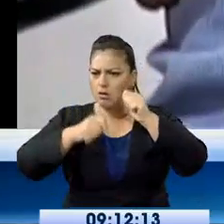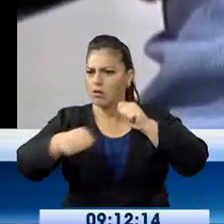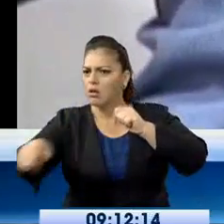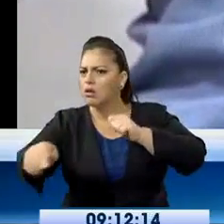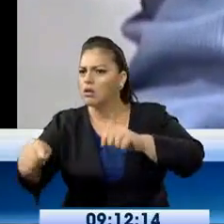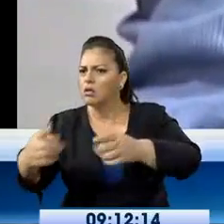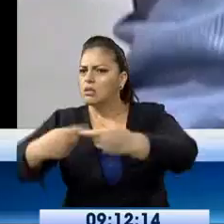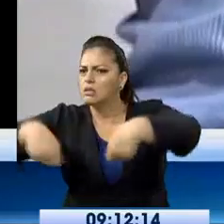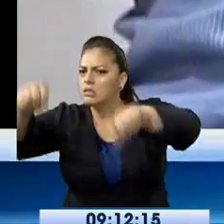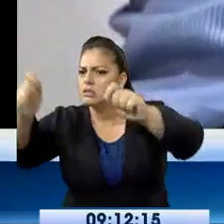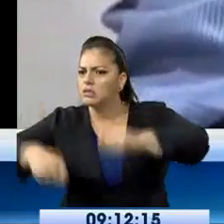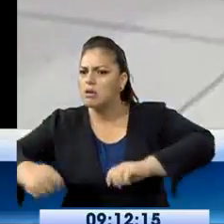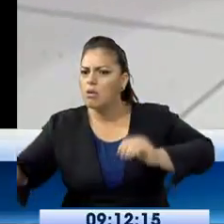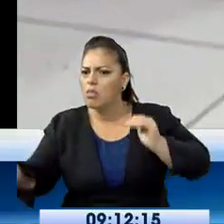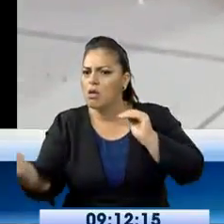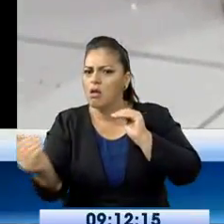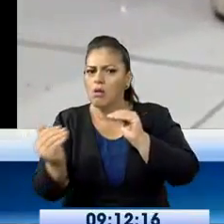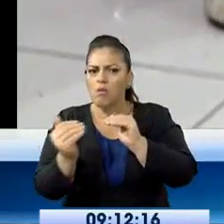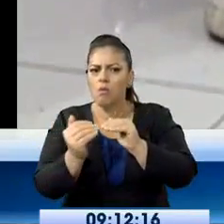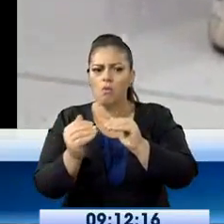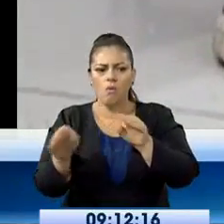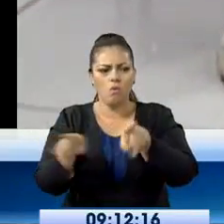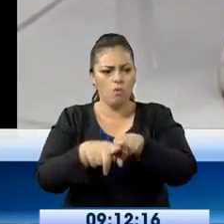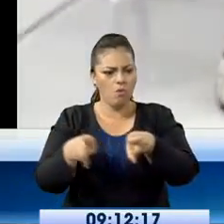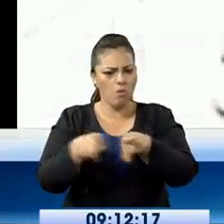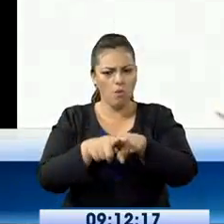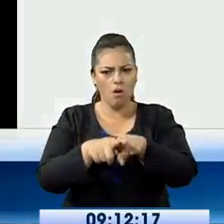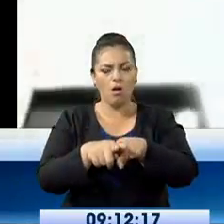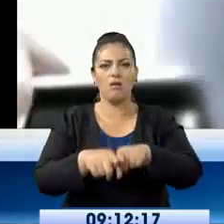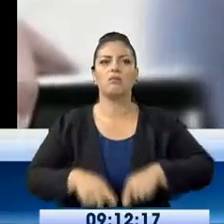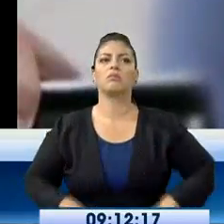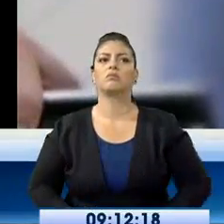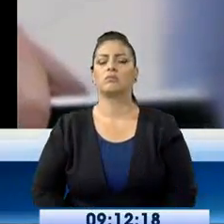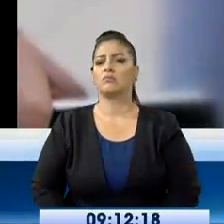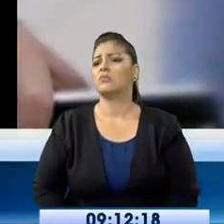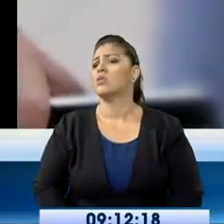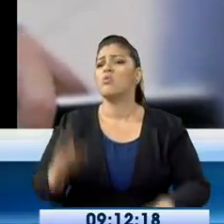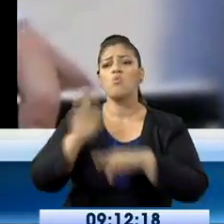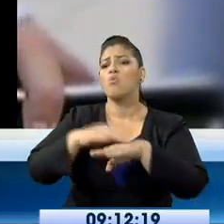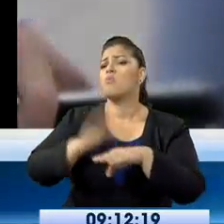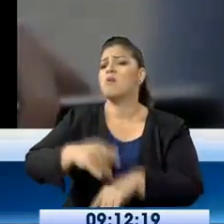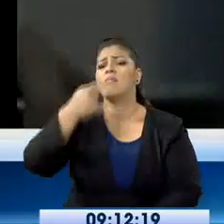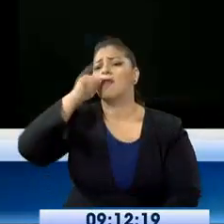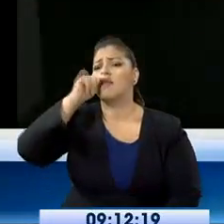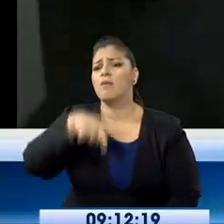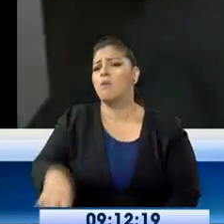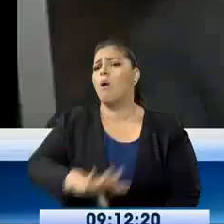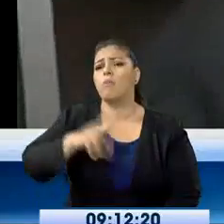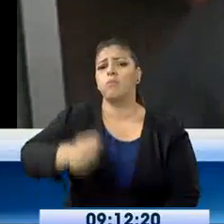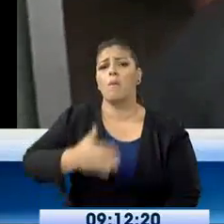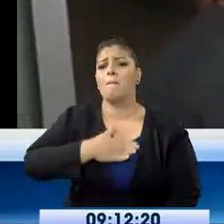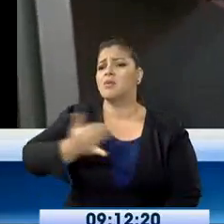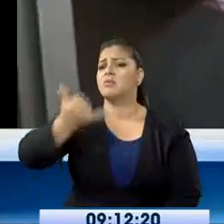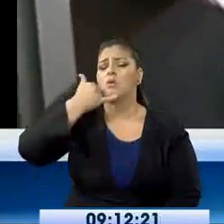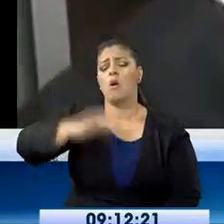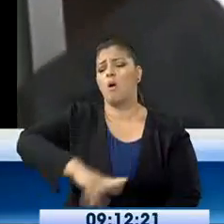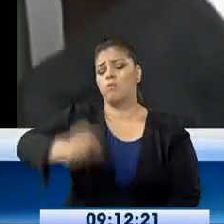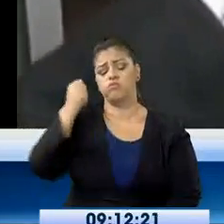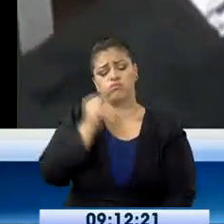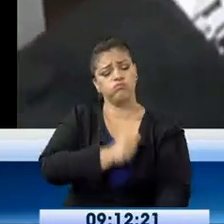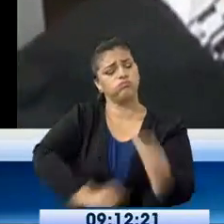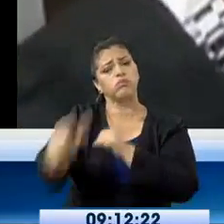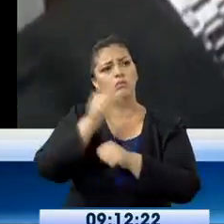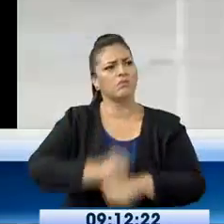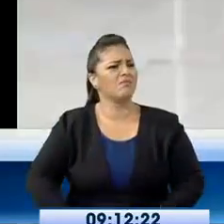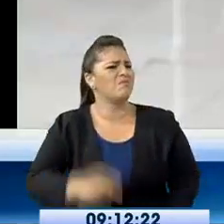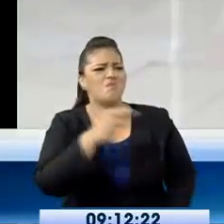primera vez se me llevó 4 celulares y seguía robando. No solamente a mí se la metió a casi la mayoría de la gente por ahí. Mentira lo que él está diciendo. Él